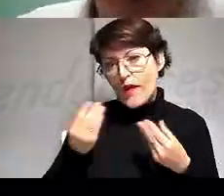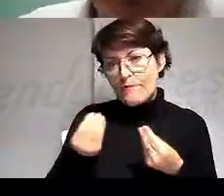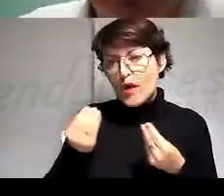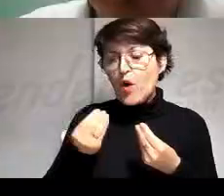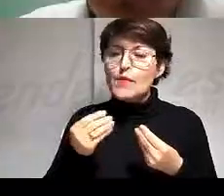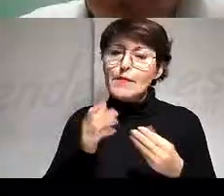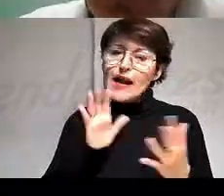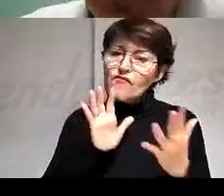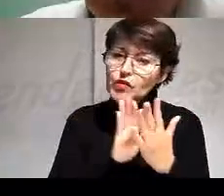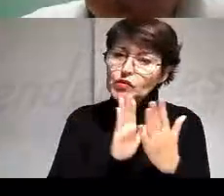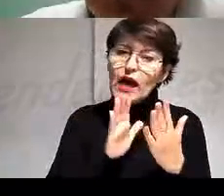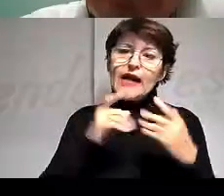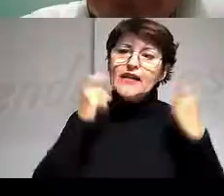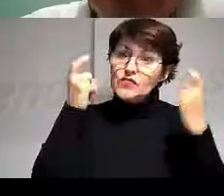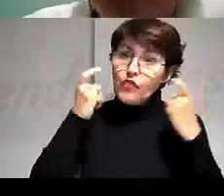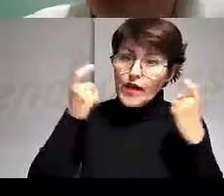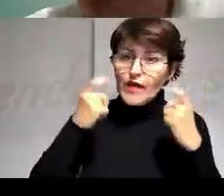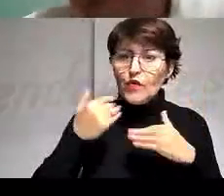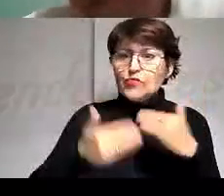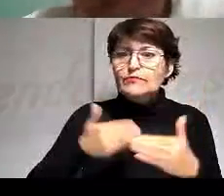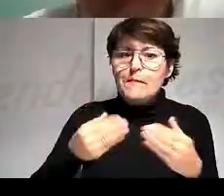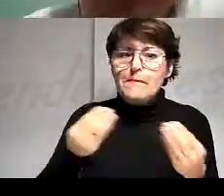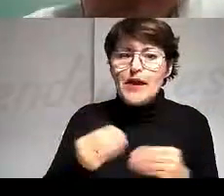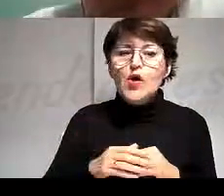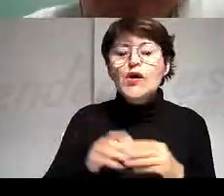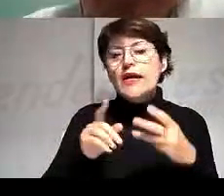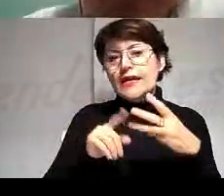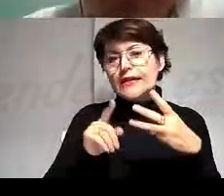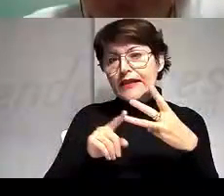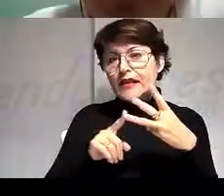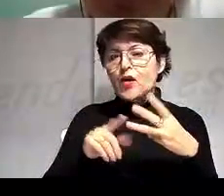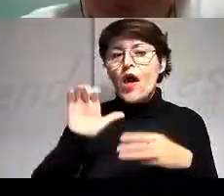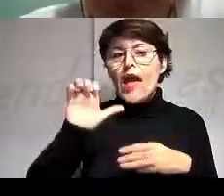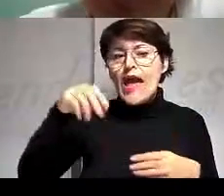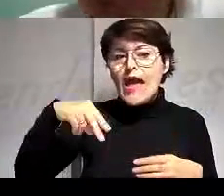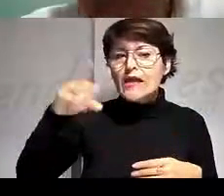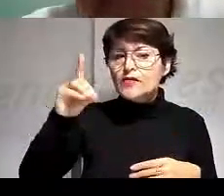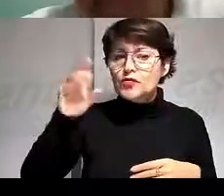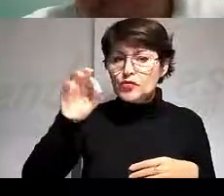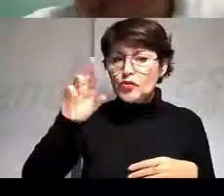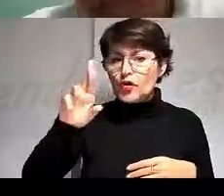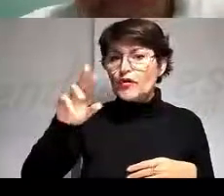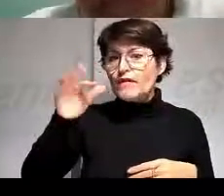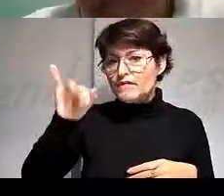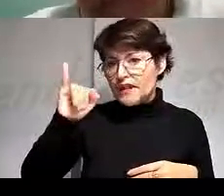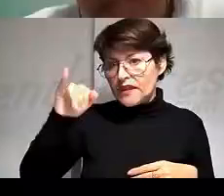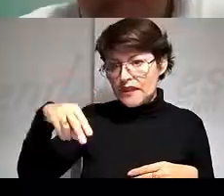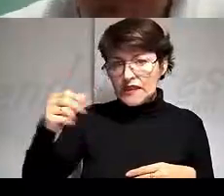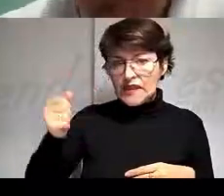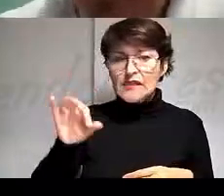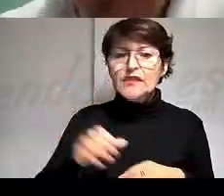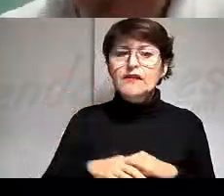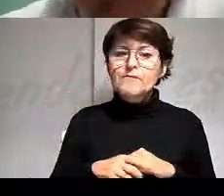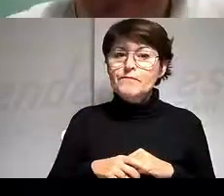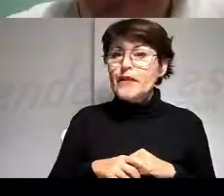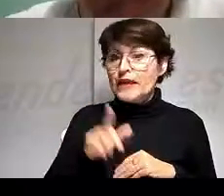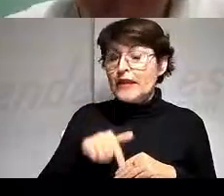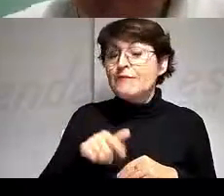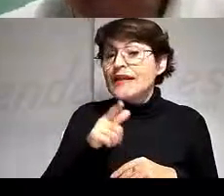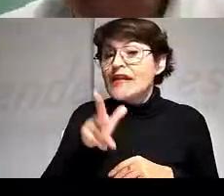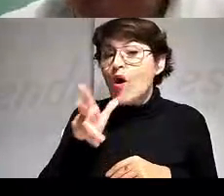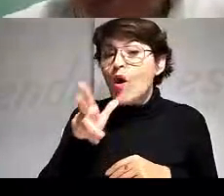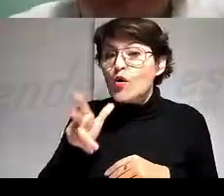trabajo o algún esfuerzo concreto. Y las endorfinas, las tan manidas endorfinas, bueno, las hormonas